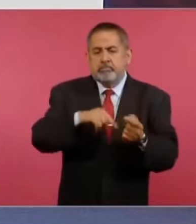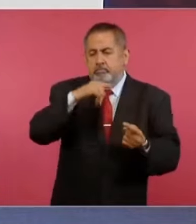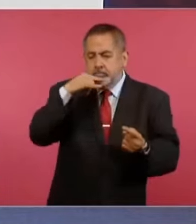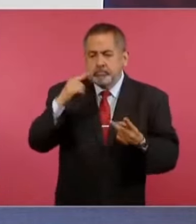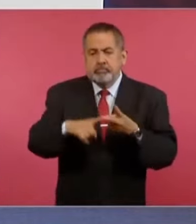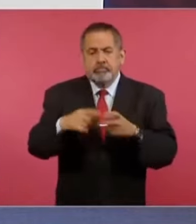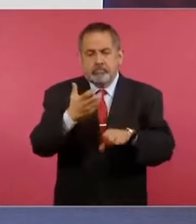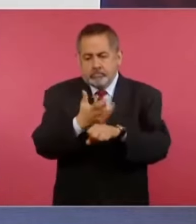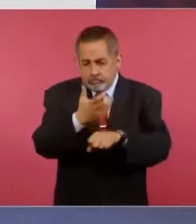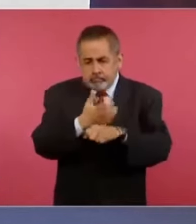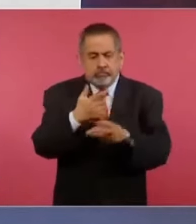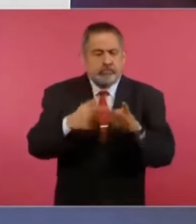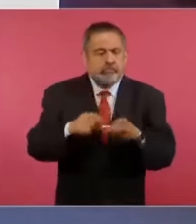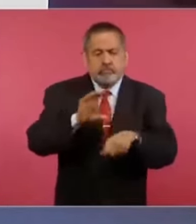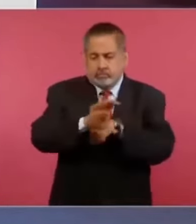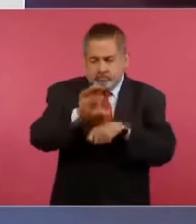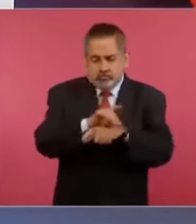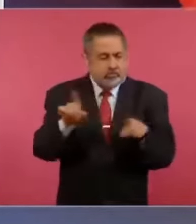Unidos y Colombia.